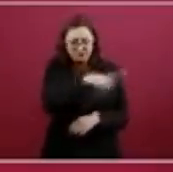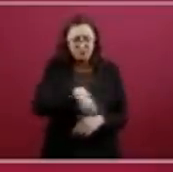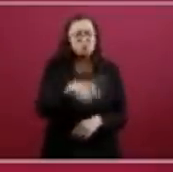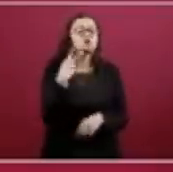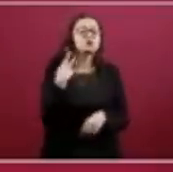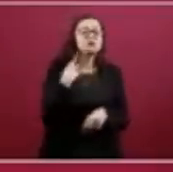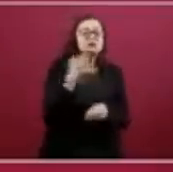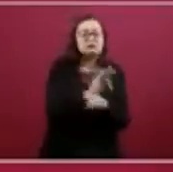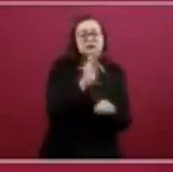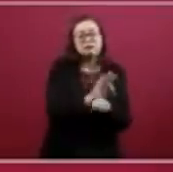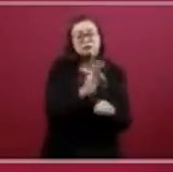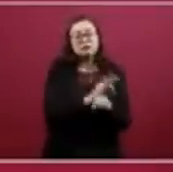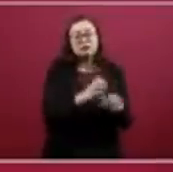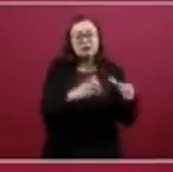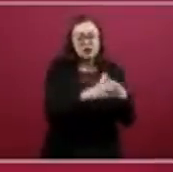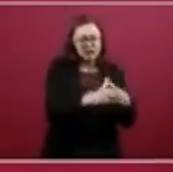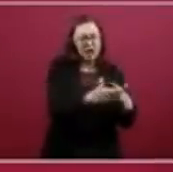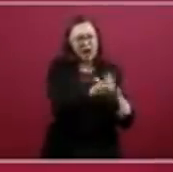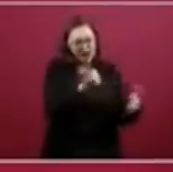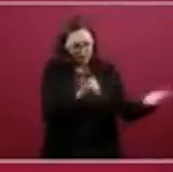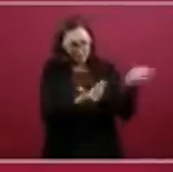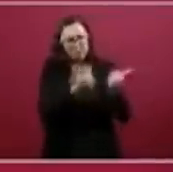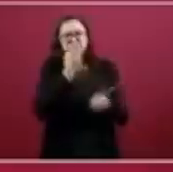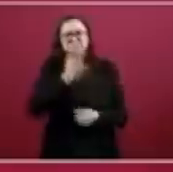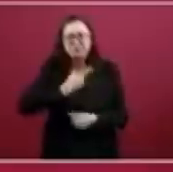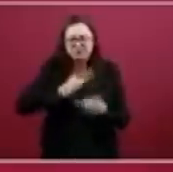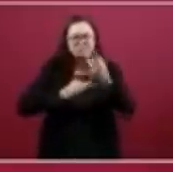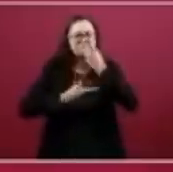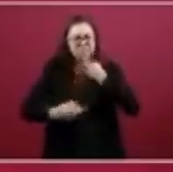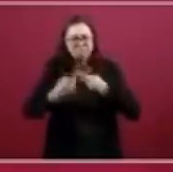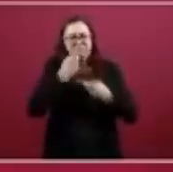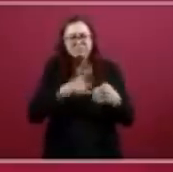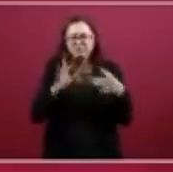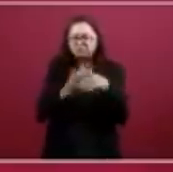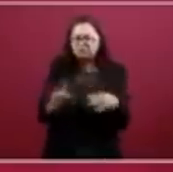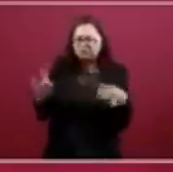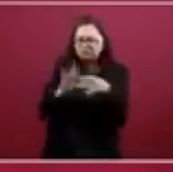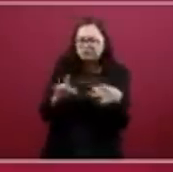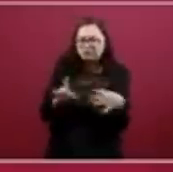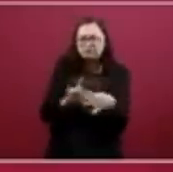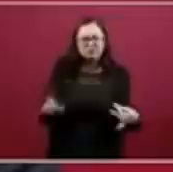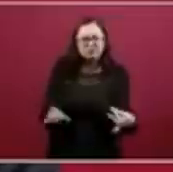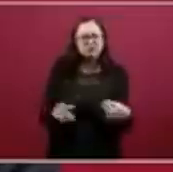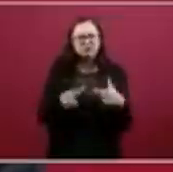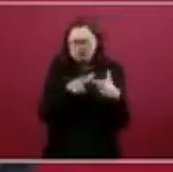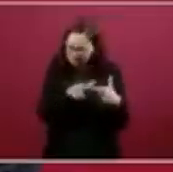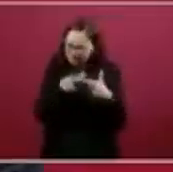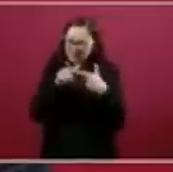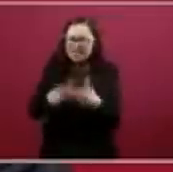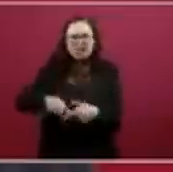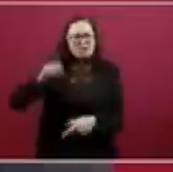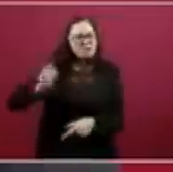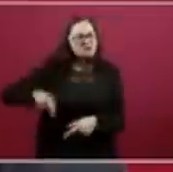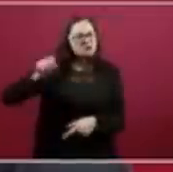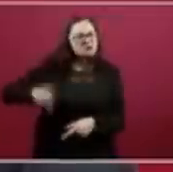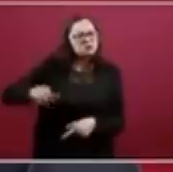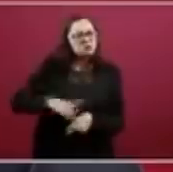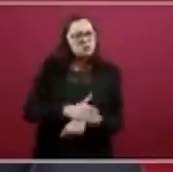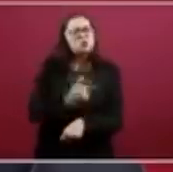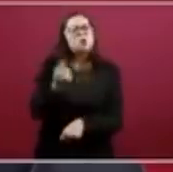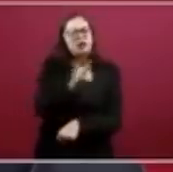política, que salgan a argumentar por qué debemos de seguir con lo mismo.